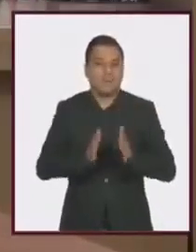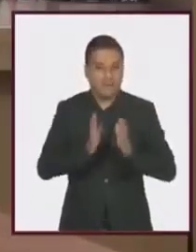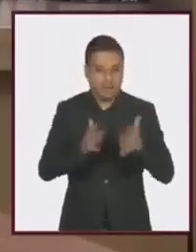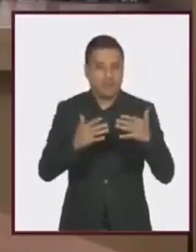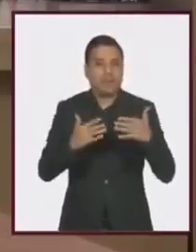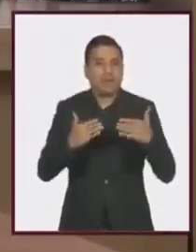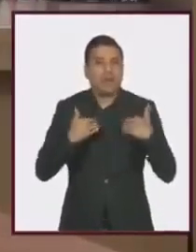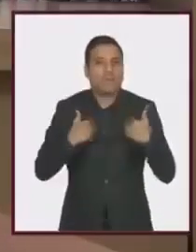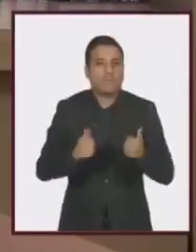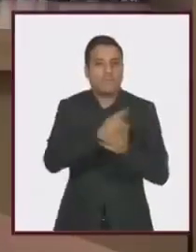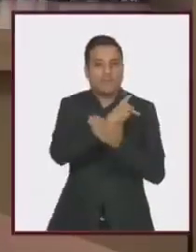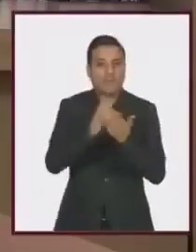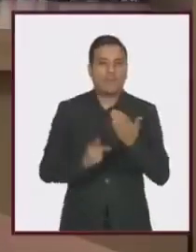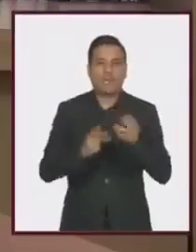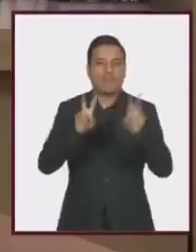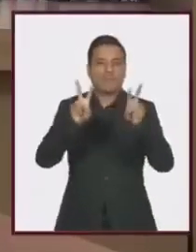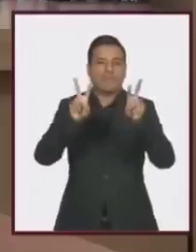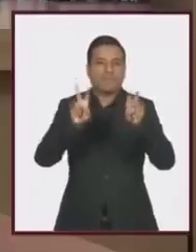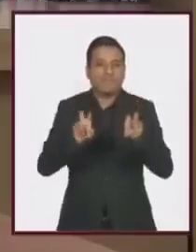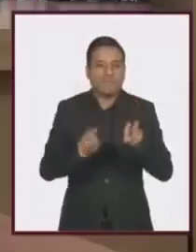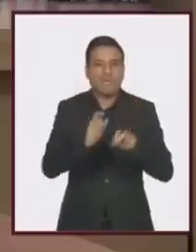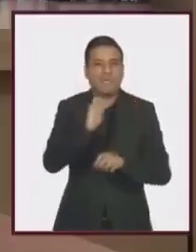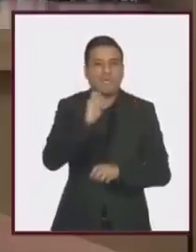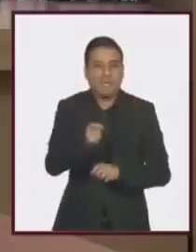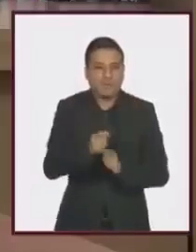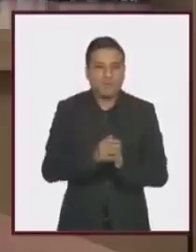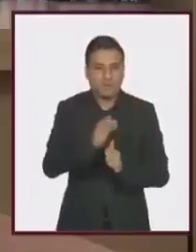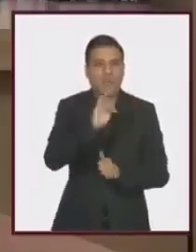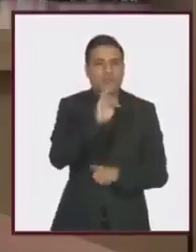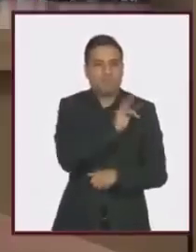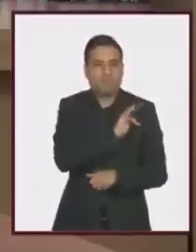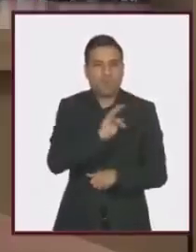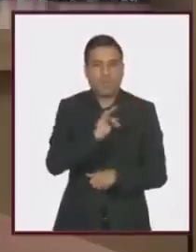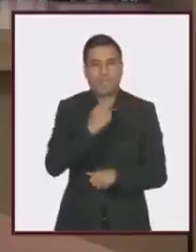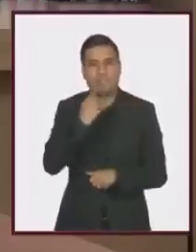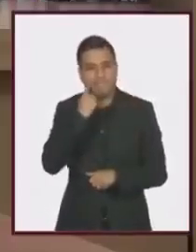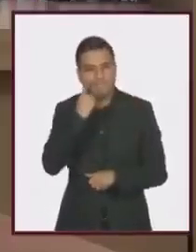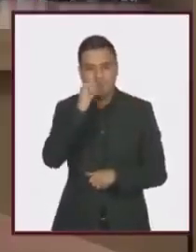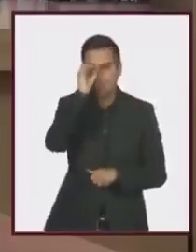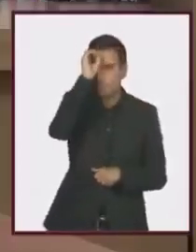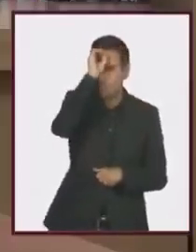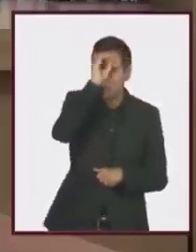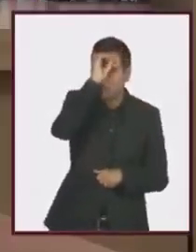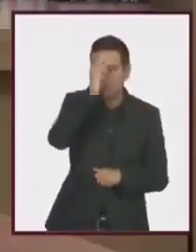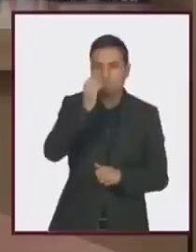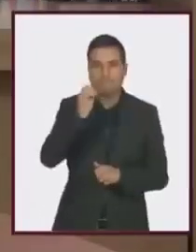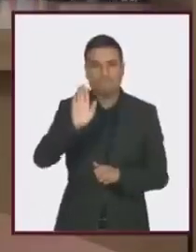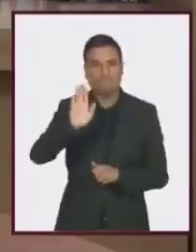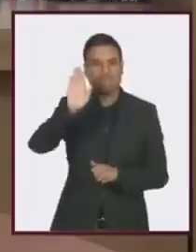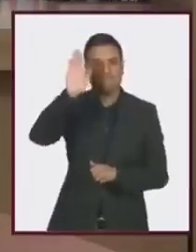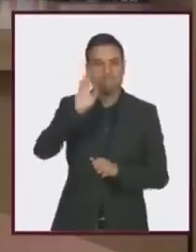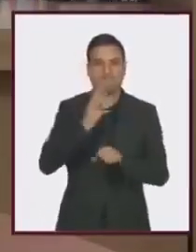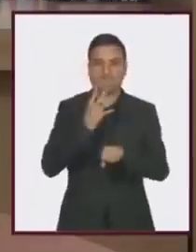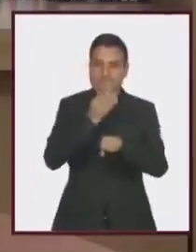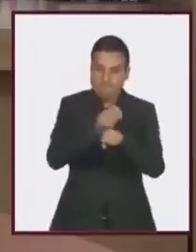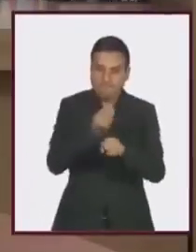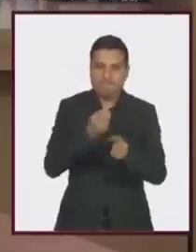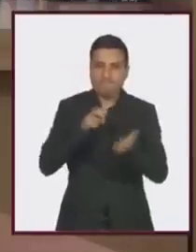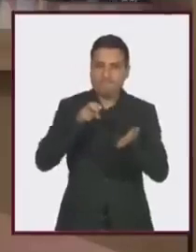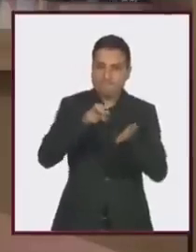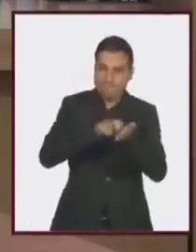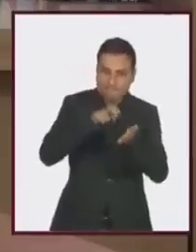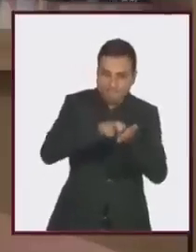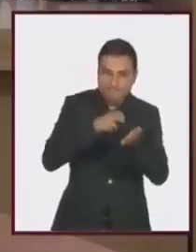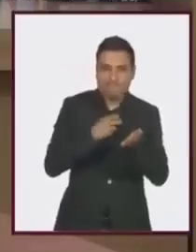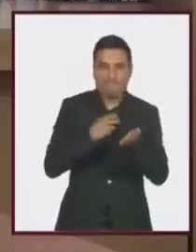tomar decisiones y analizar cuáles son los contenidos que se van a ir trabajando a lo largo de cada uno de los grados